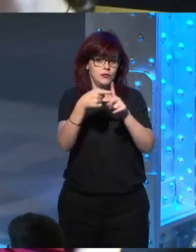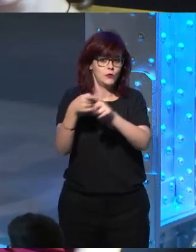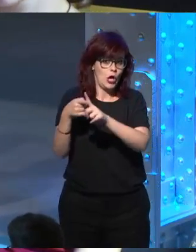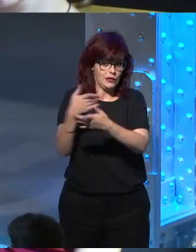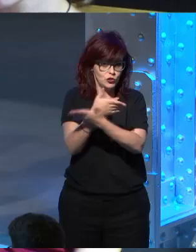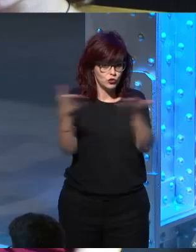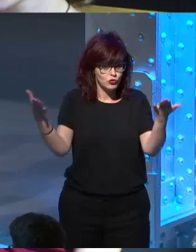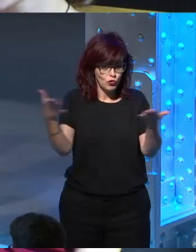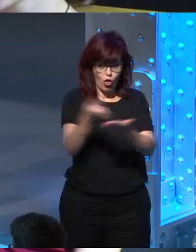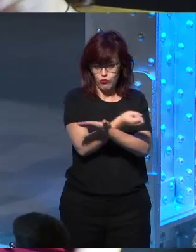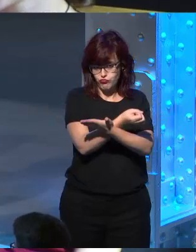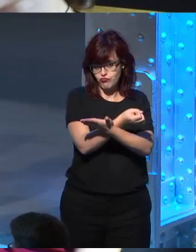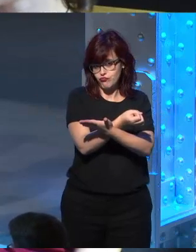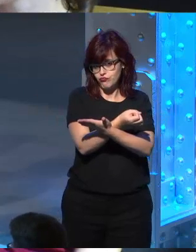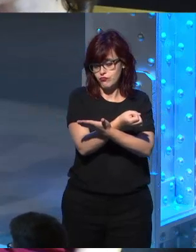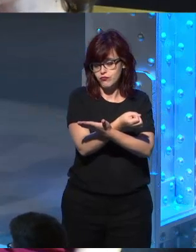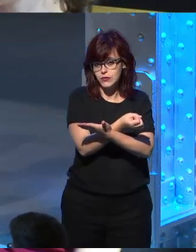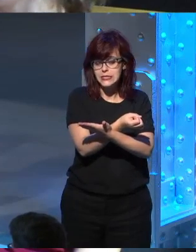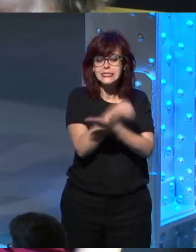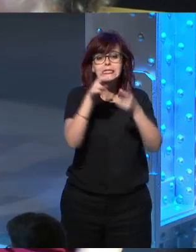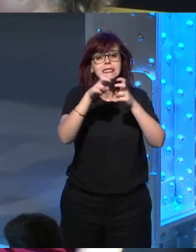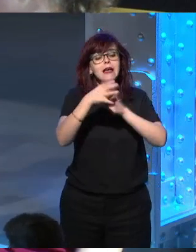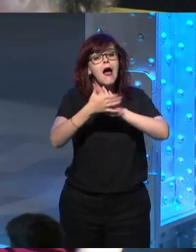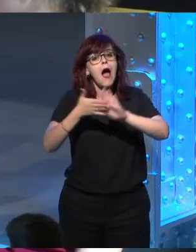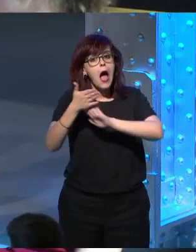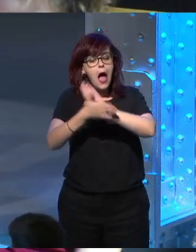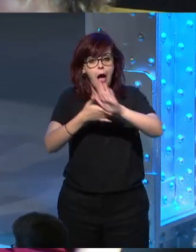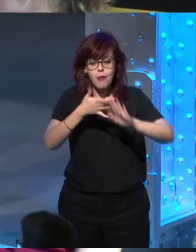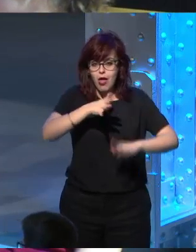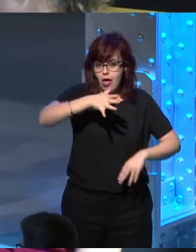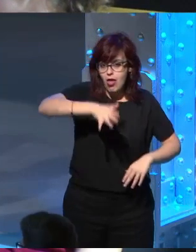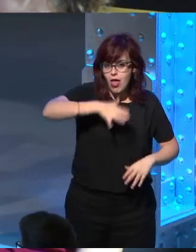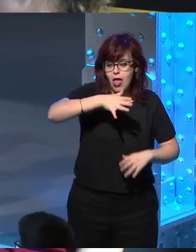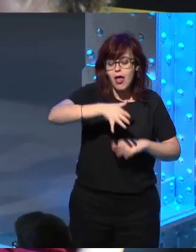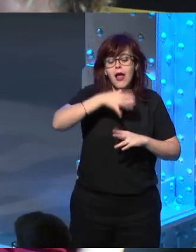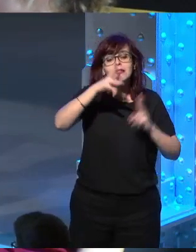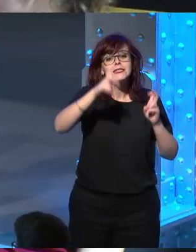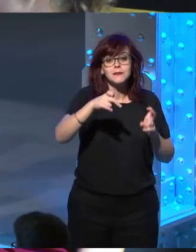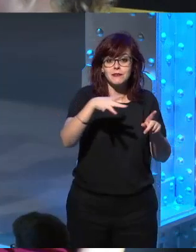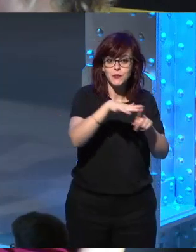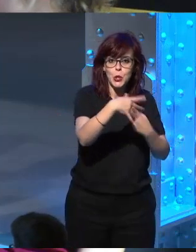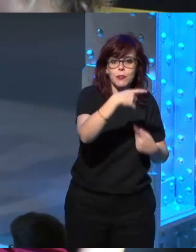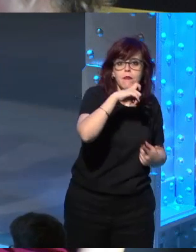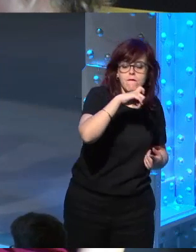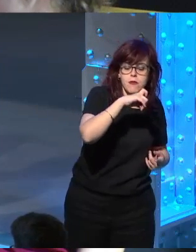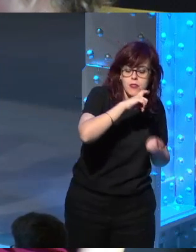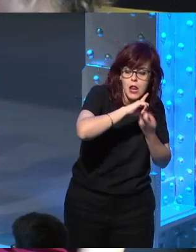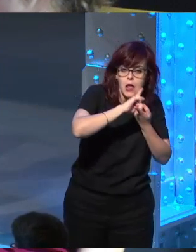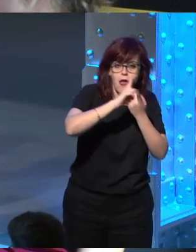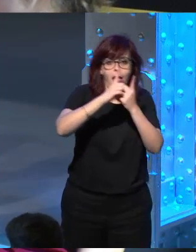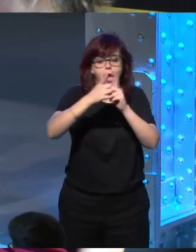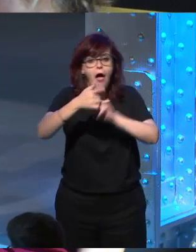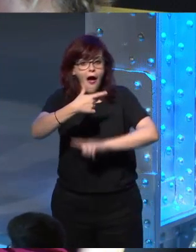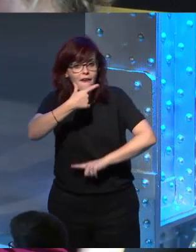todos. Habéis estado hablando maravillosamente de lo de hacerlo difícil, fácil